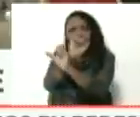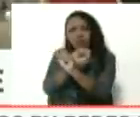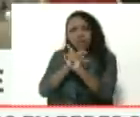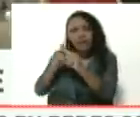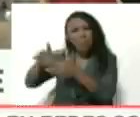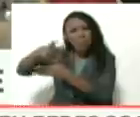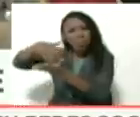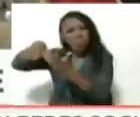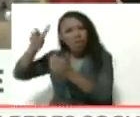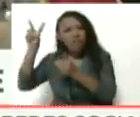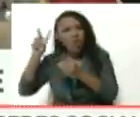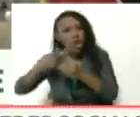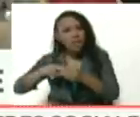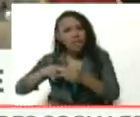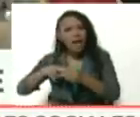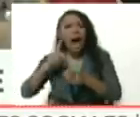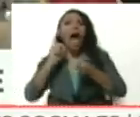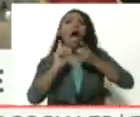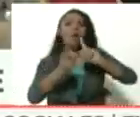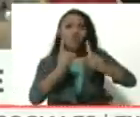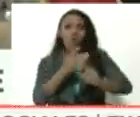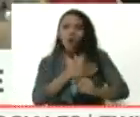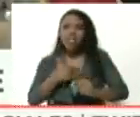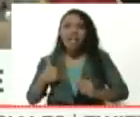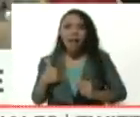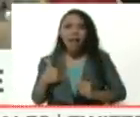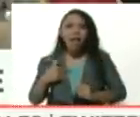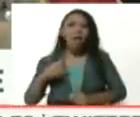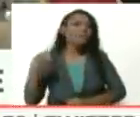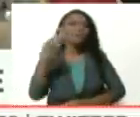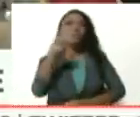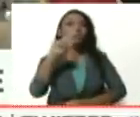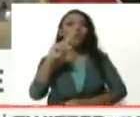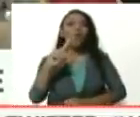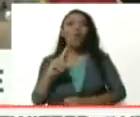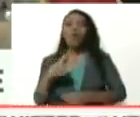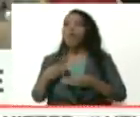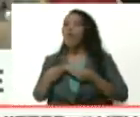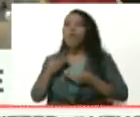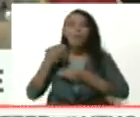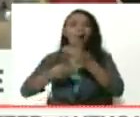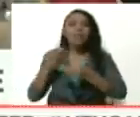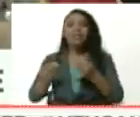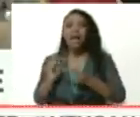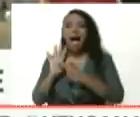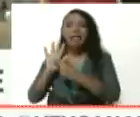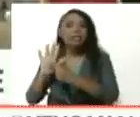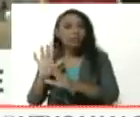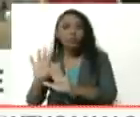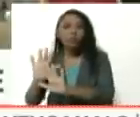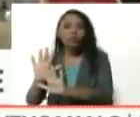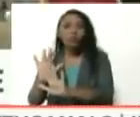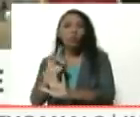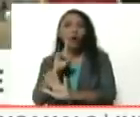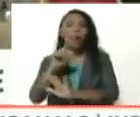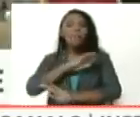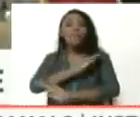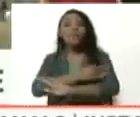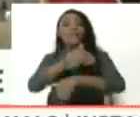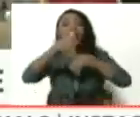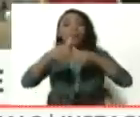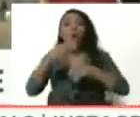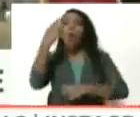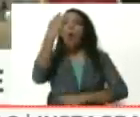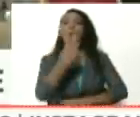caos y violencia que algunos quieren, no lo vamos a transitar. El poder electoral está